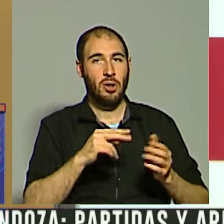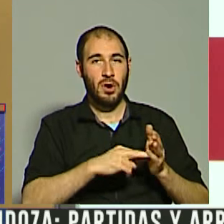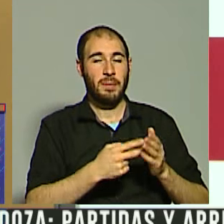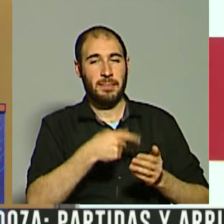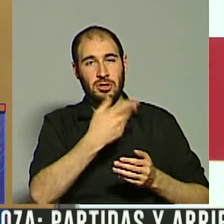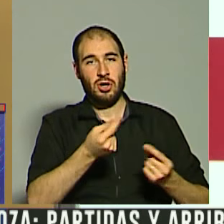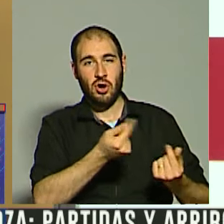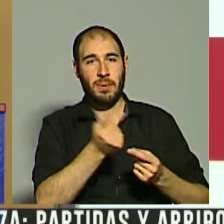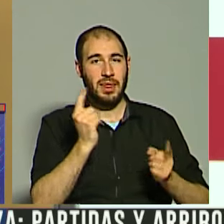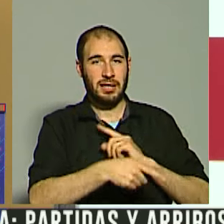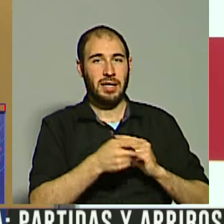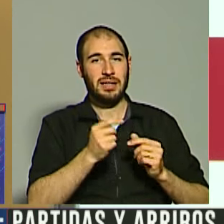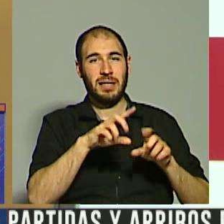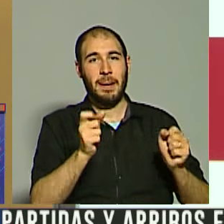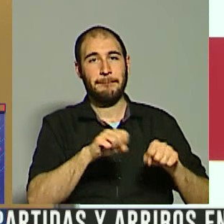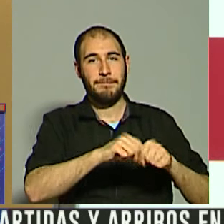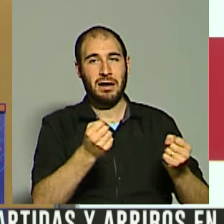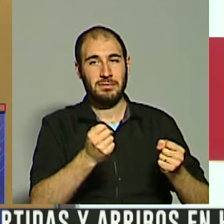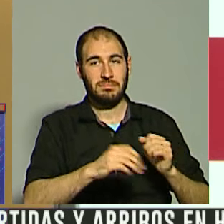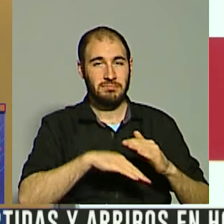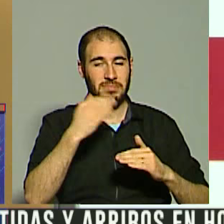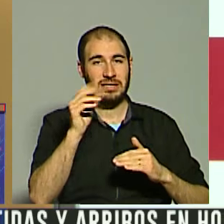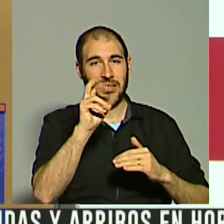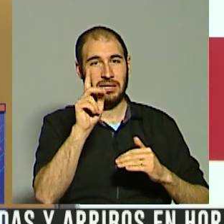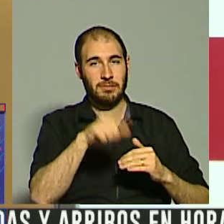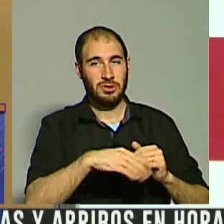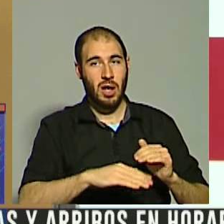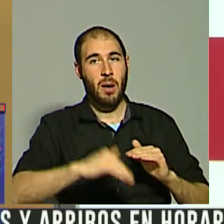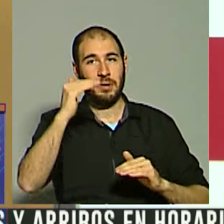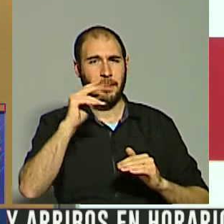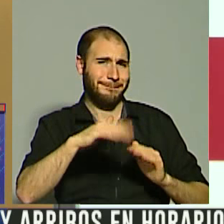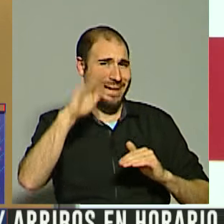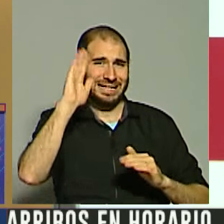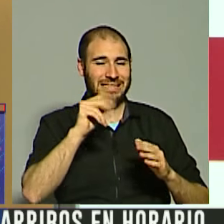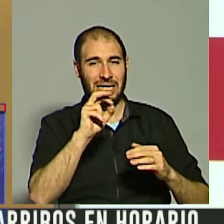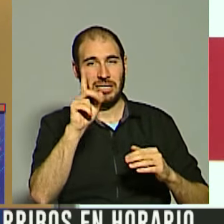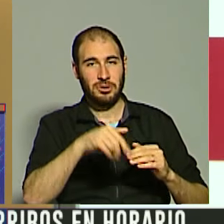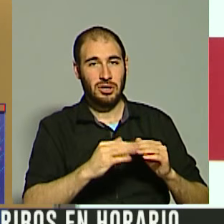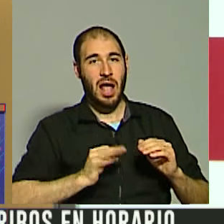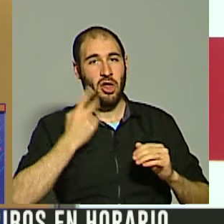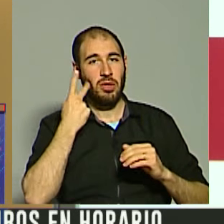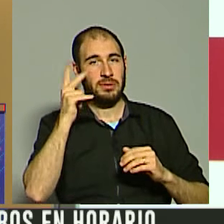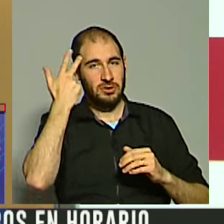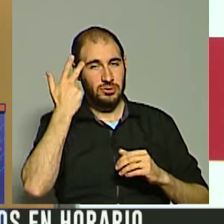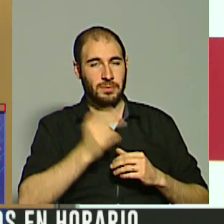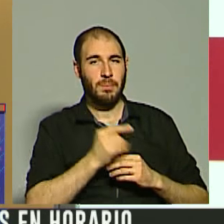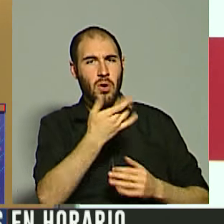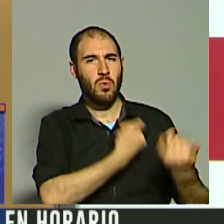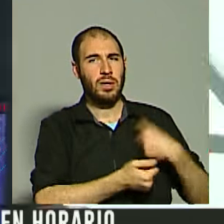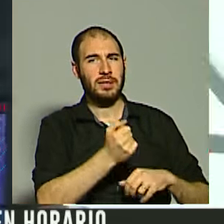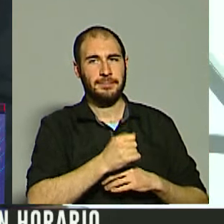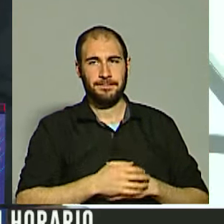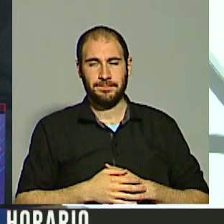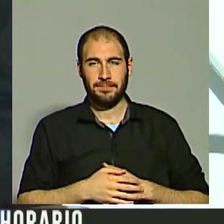bolsillo del consumidor de forma directa, como es el caso del pan, que ya supera el 30%, más del 30% en este año 2018. ¿Qué nos puede decir al